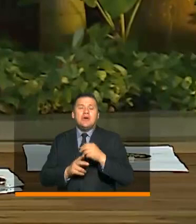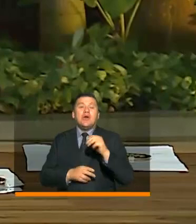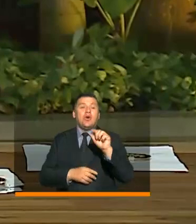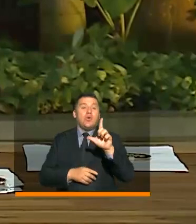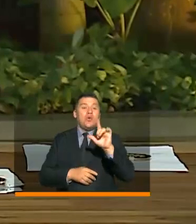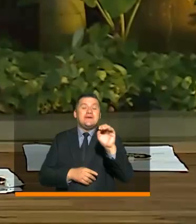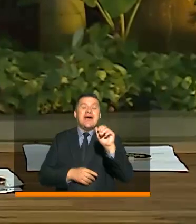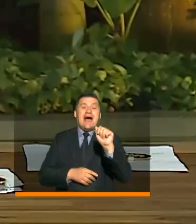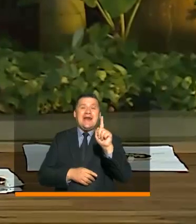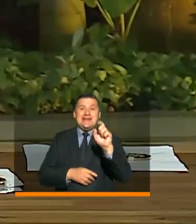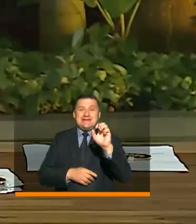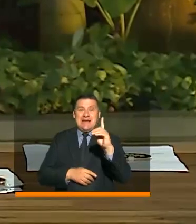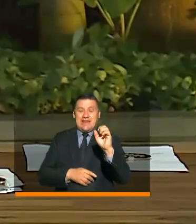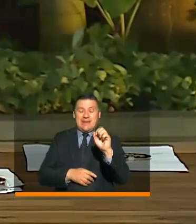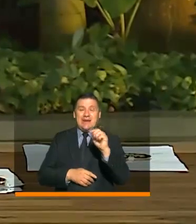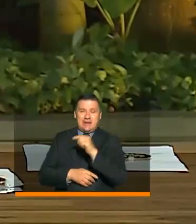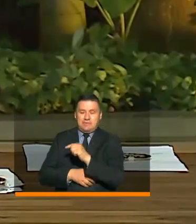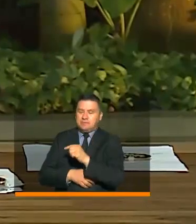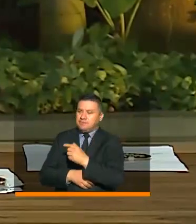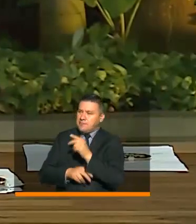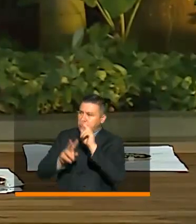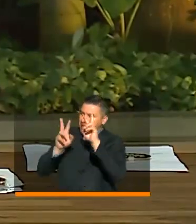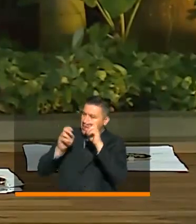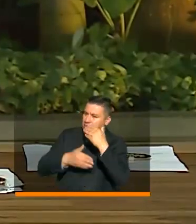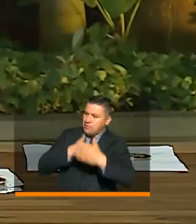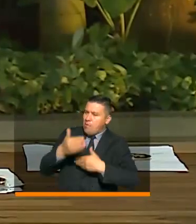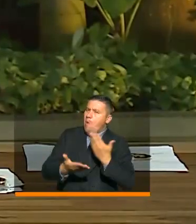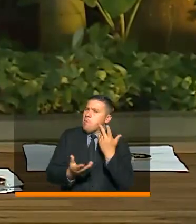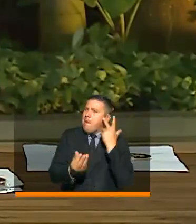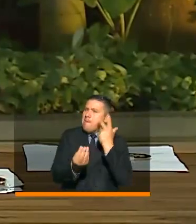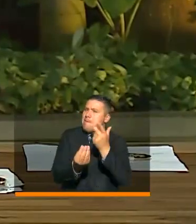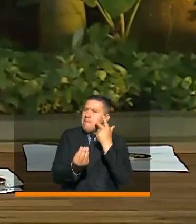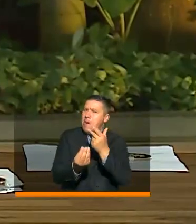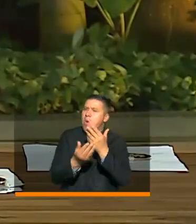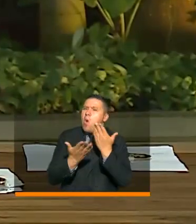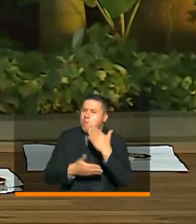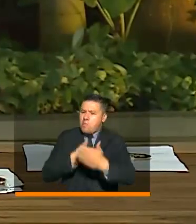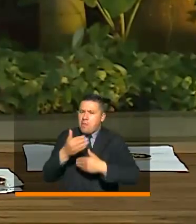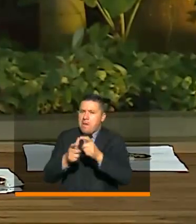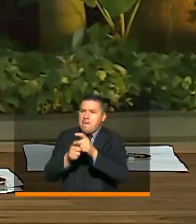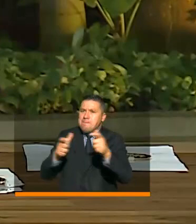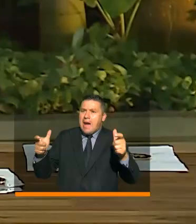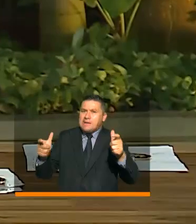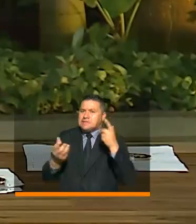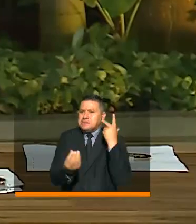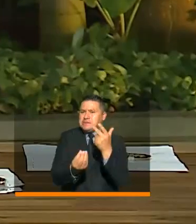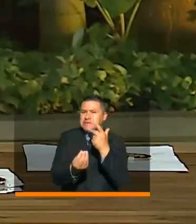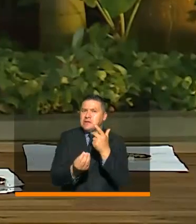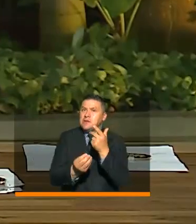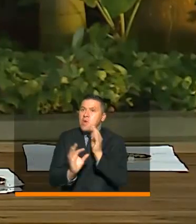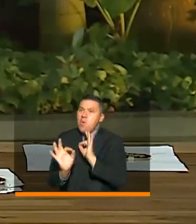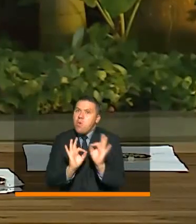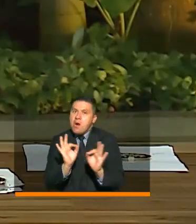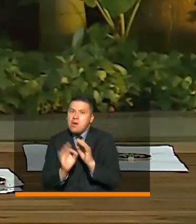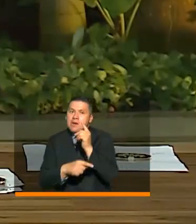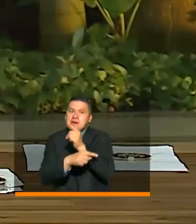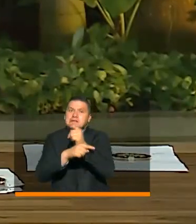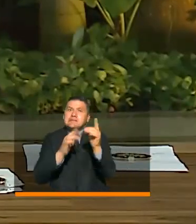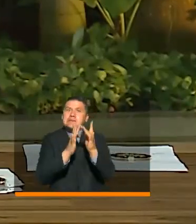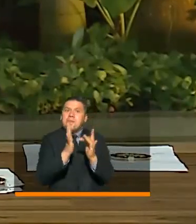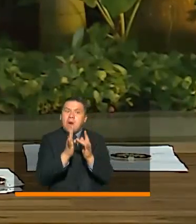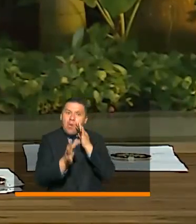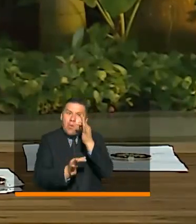Moscoso. Viceministro, varios temas. ¿Cómo avanza el proceso de vacunación masiva? Las precauciones para Semana